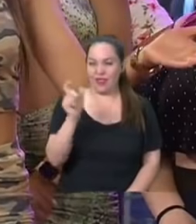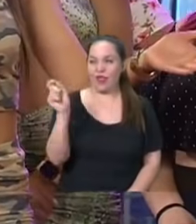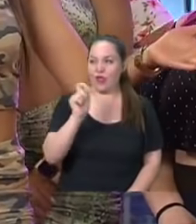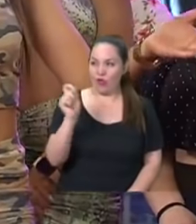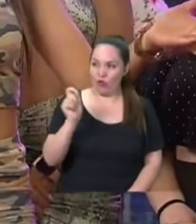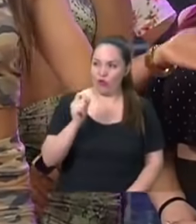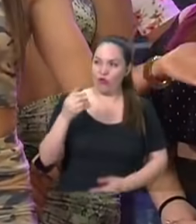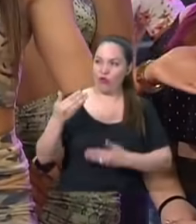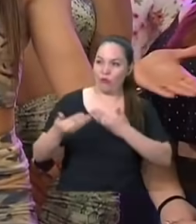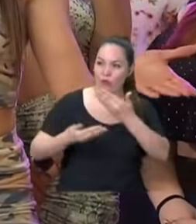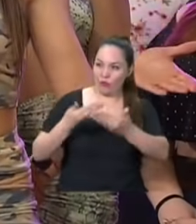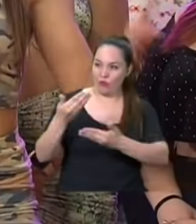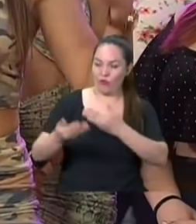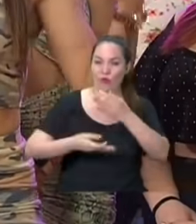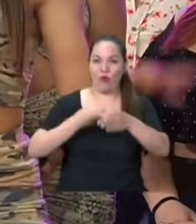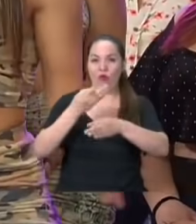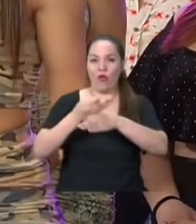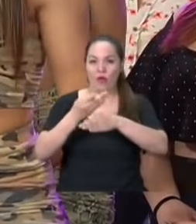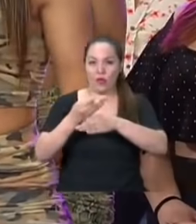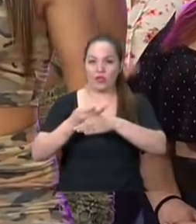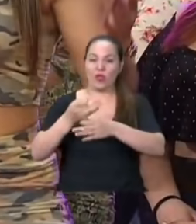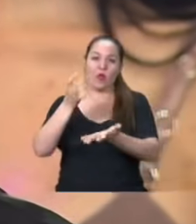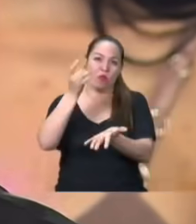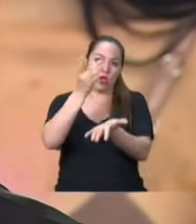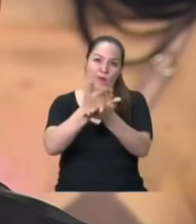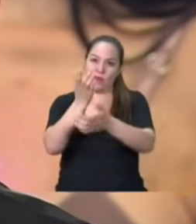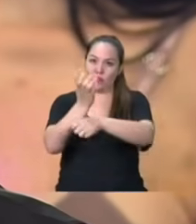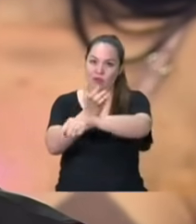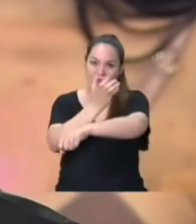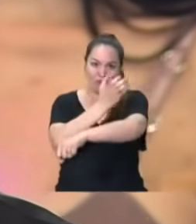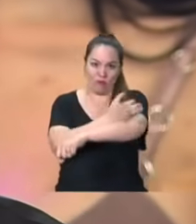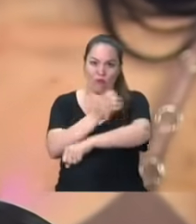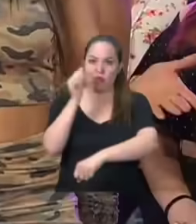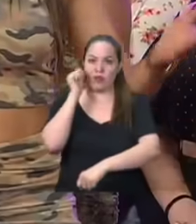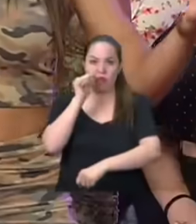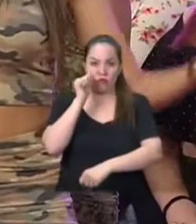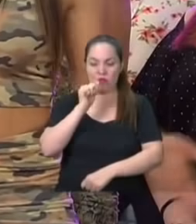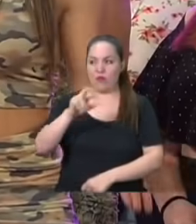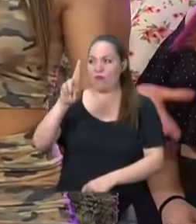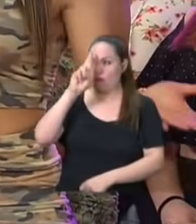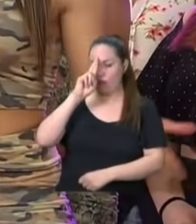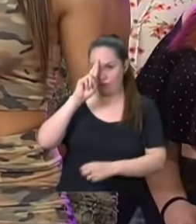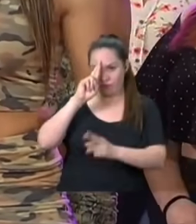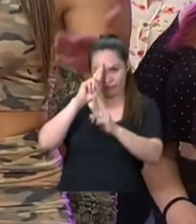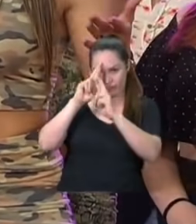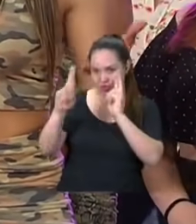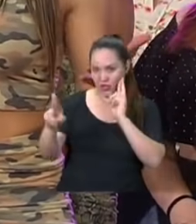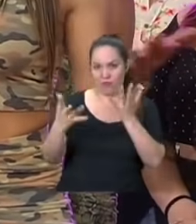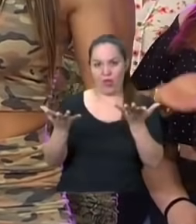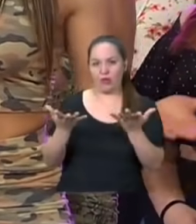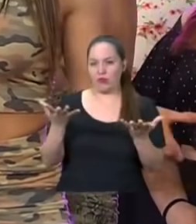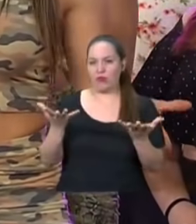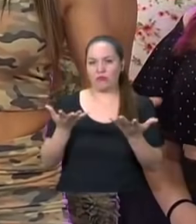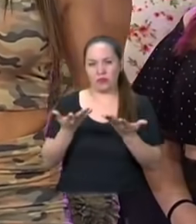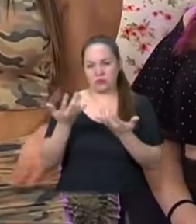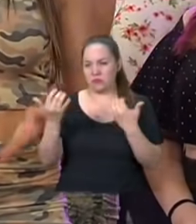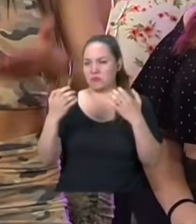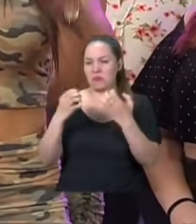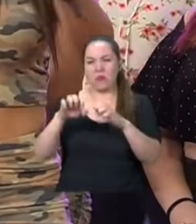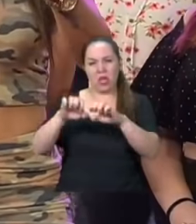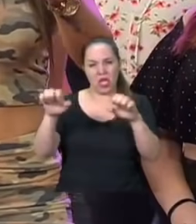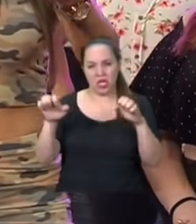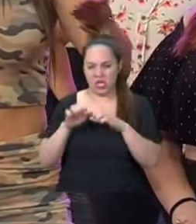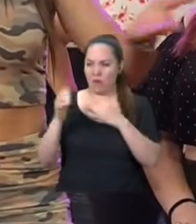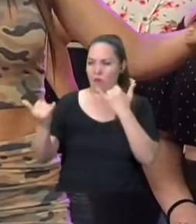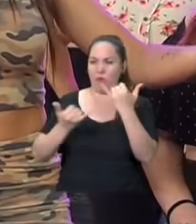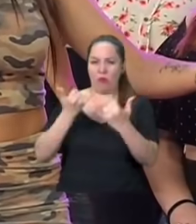tenemos yo y Antonio es una relación de compañeros. Todo lo que hacemos aquí, pues, es show, es jugando y es parte del trabajo, pero pues